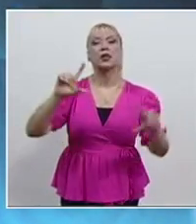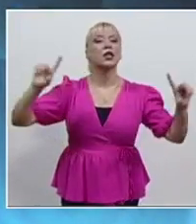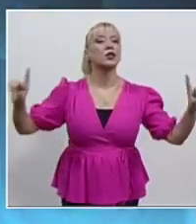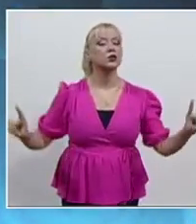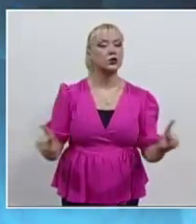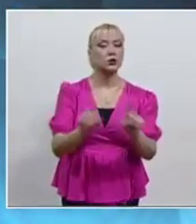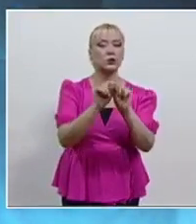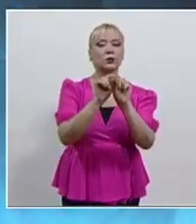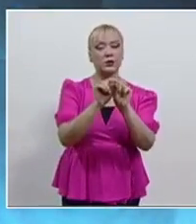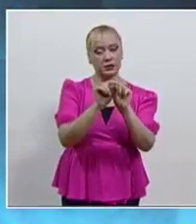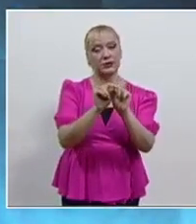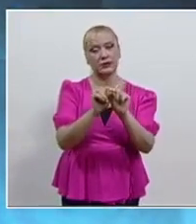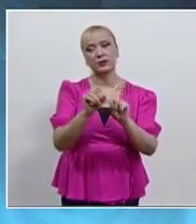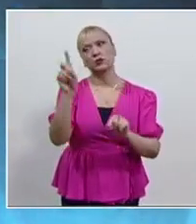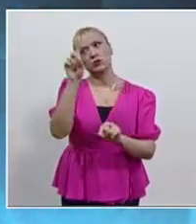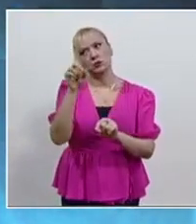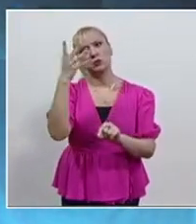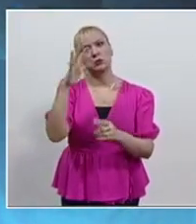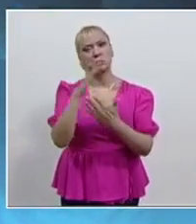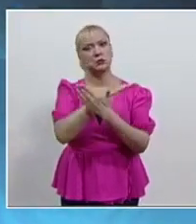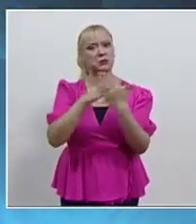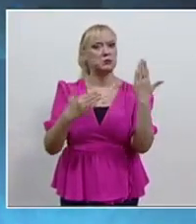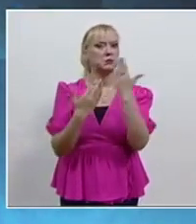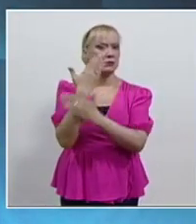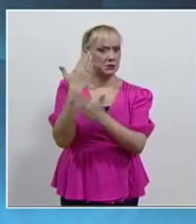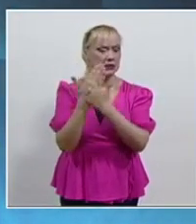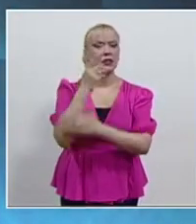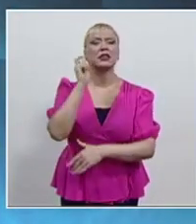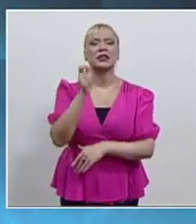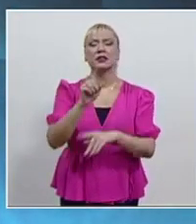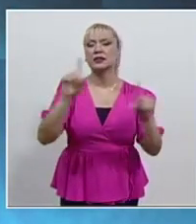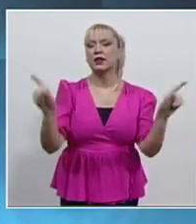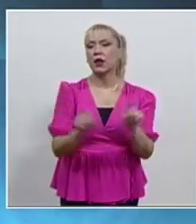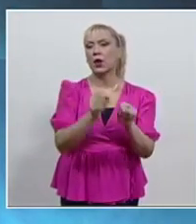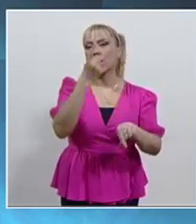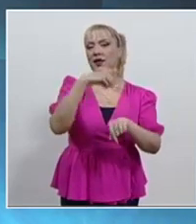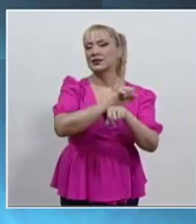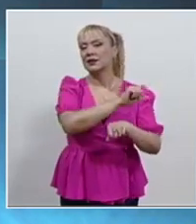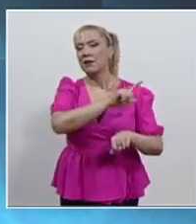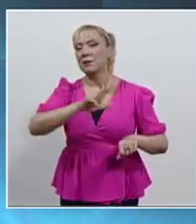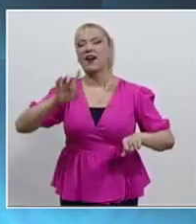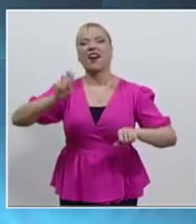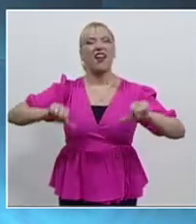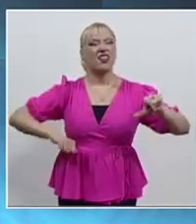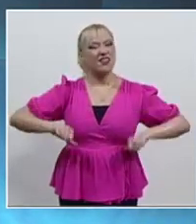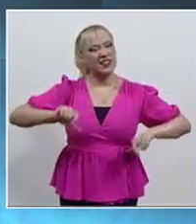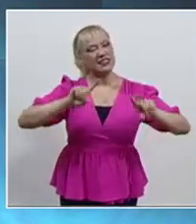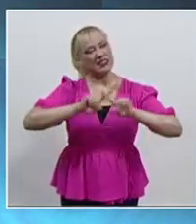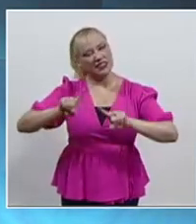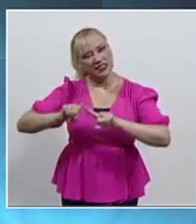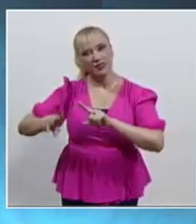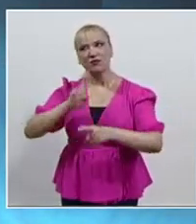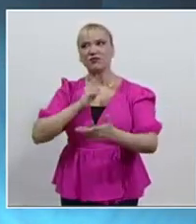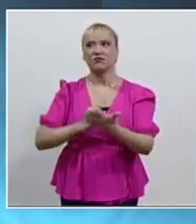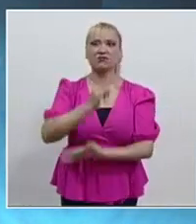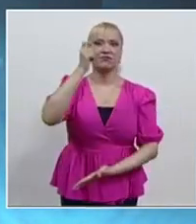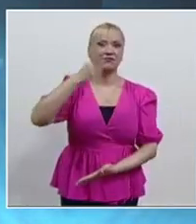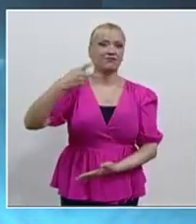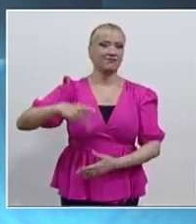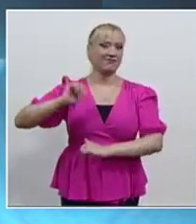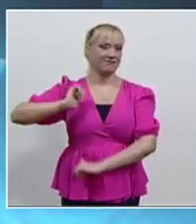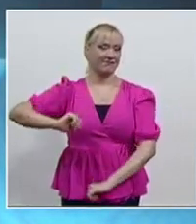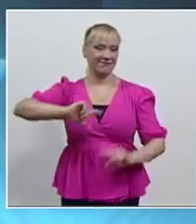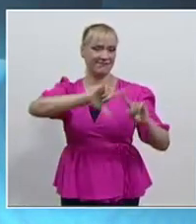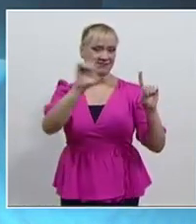con su repetición el domingo a las 10:30 de la mañana, Semanario Judicial, resumen semanal de noticias del Poder Judicial de la